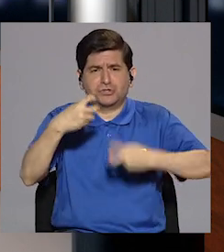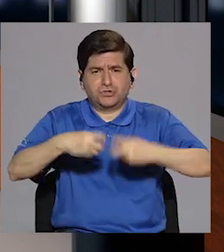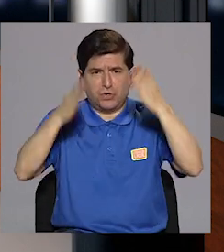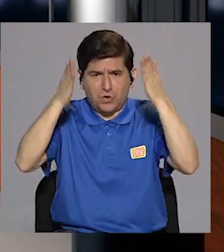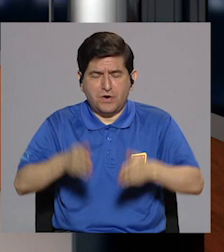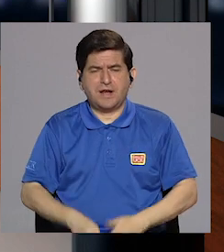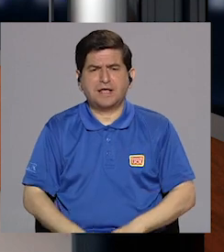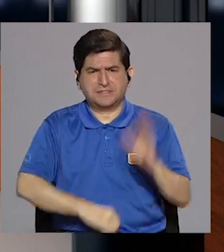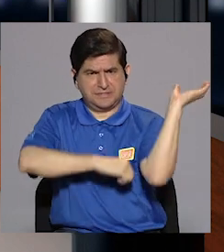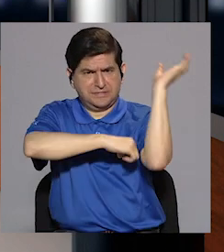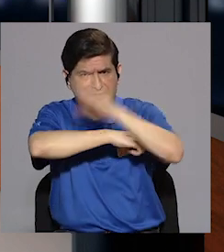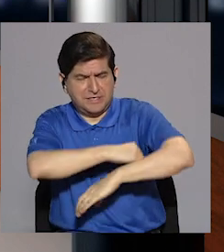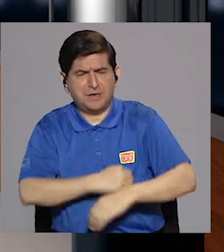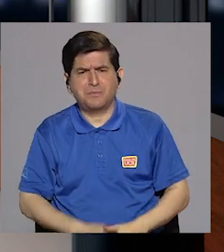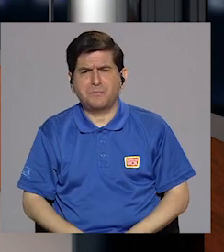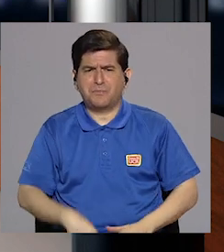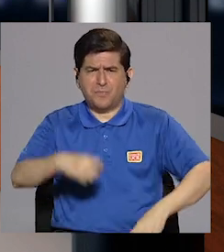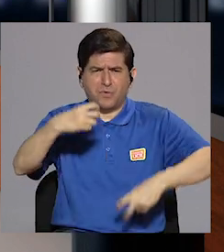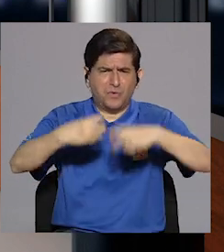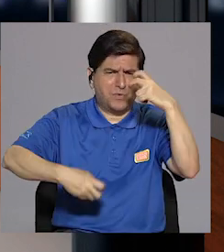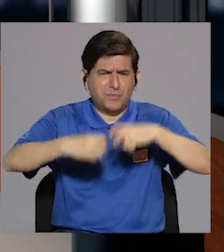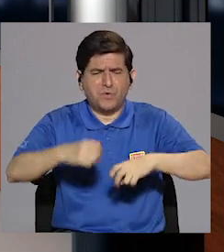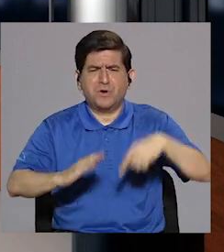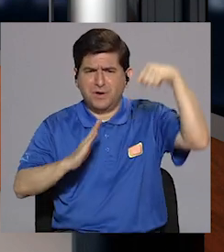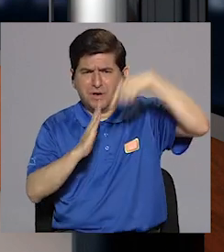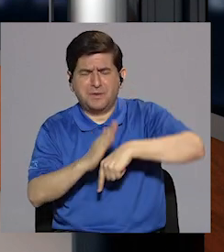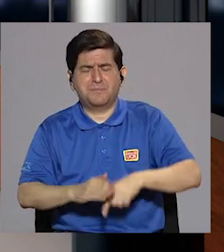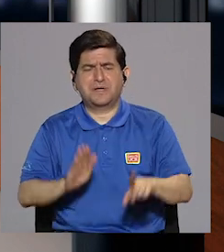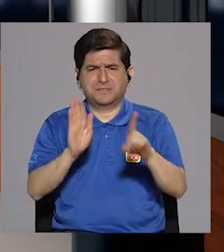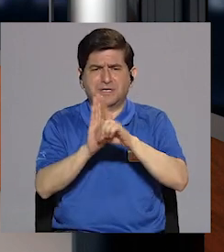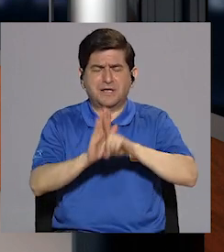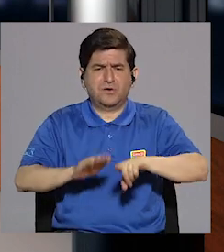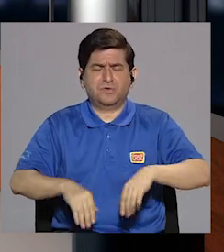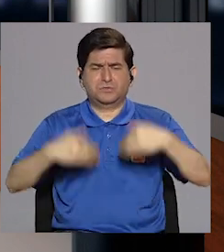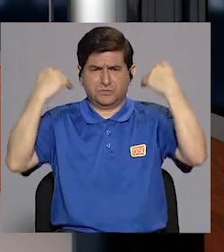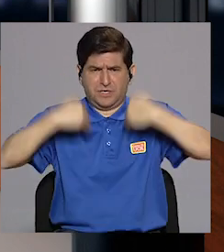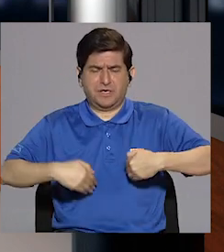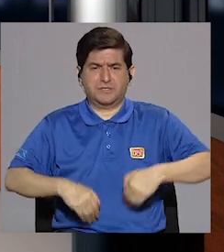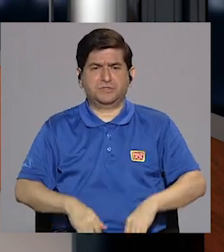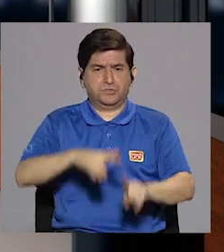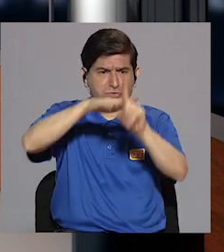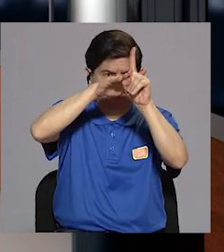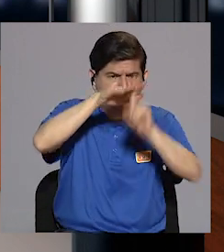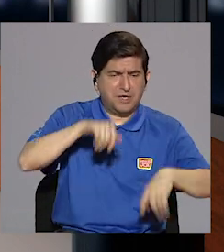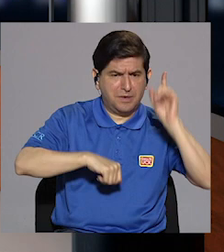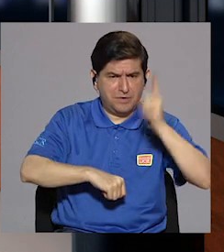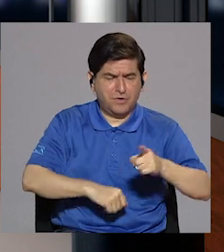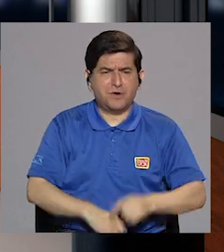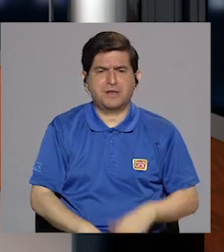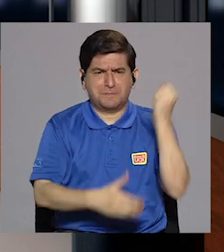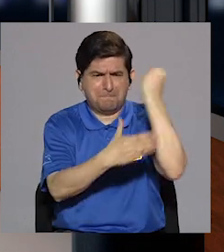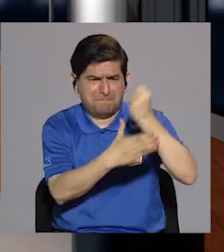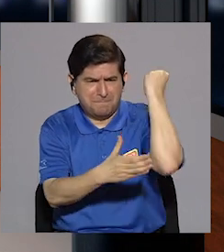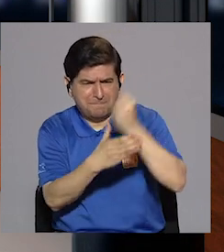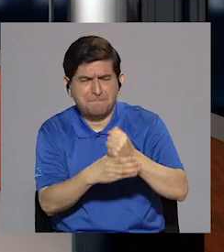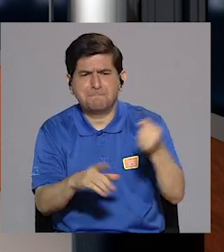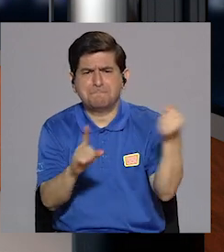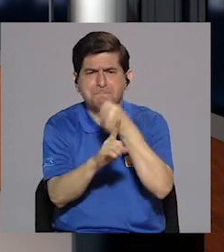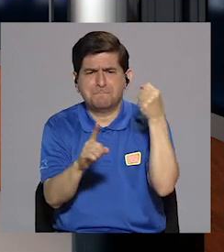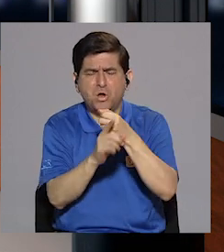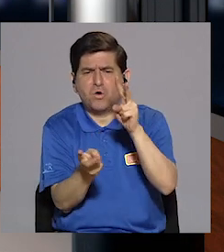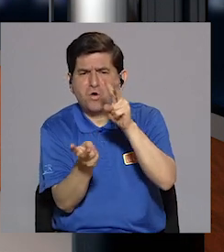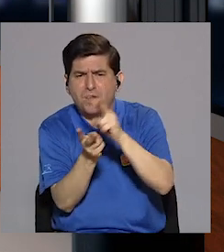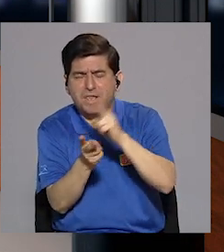condenados por graves violaciones a los derechos humanos, como desapariciones forzadas, ejecuciones, violencia sexual